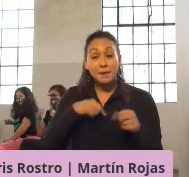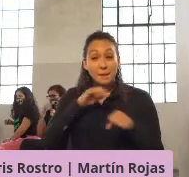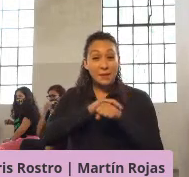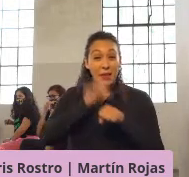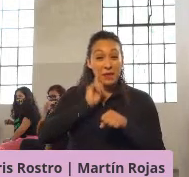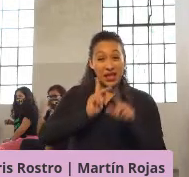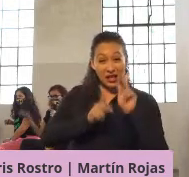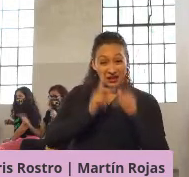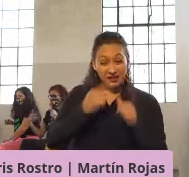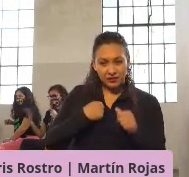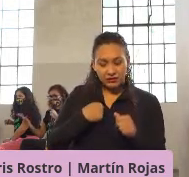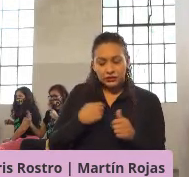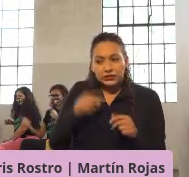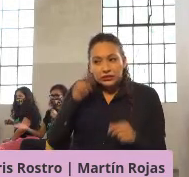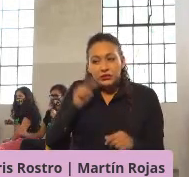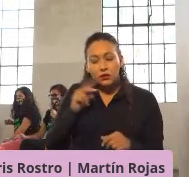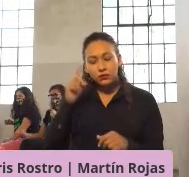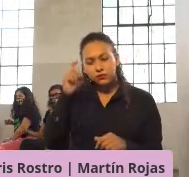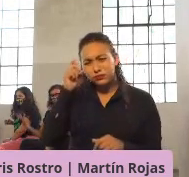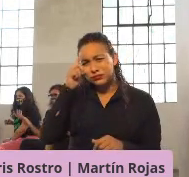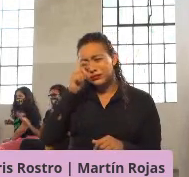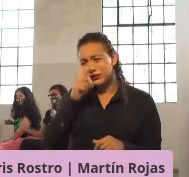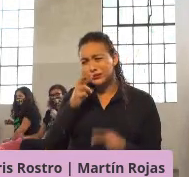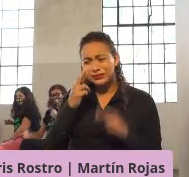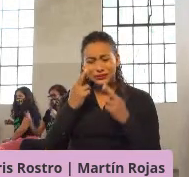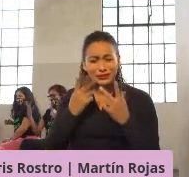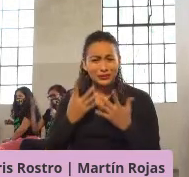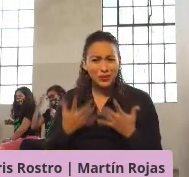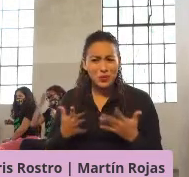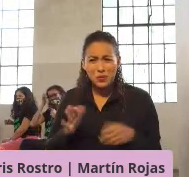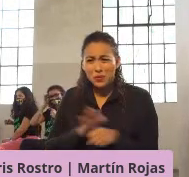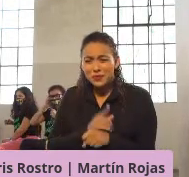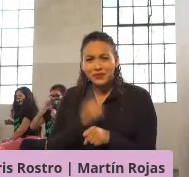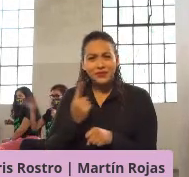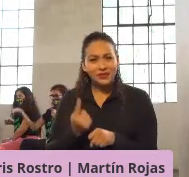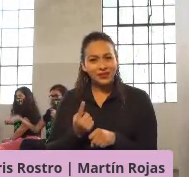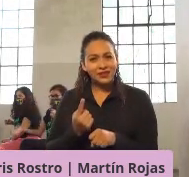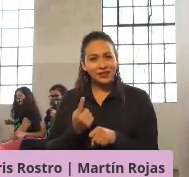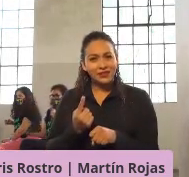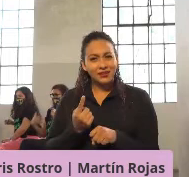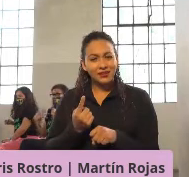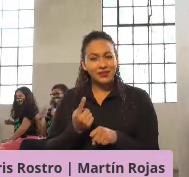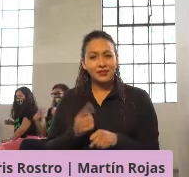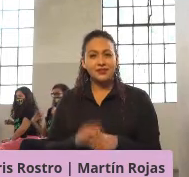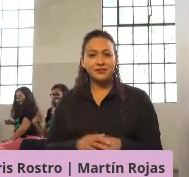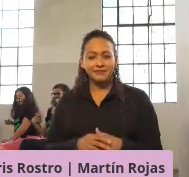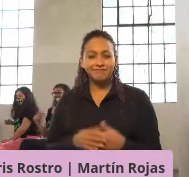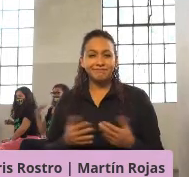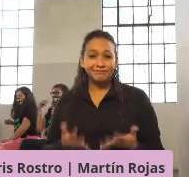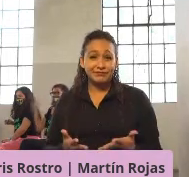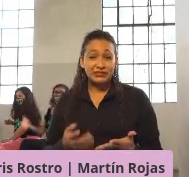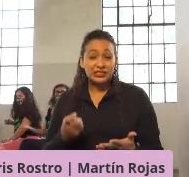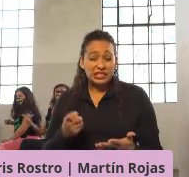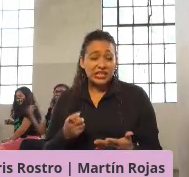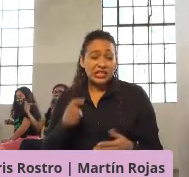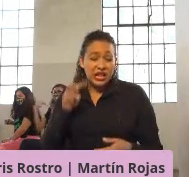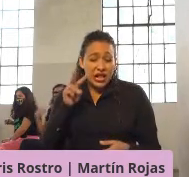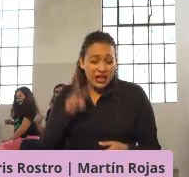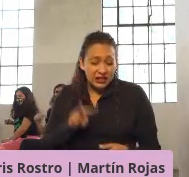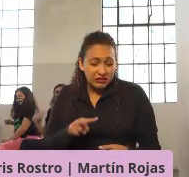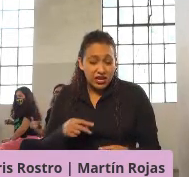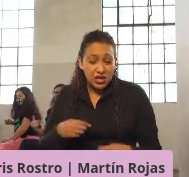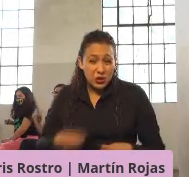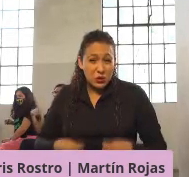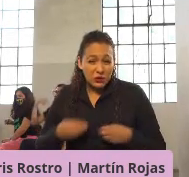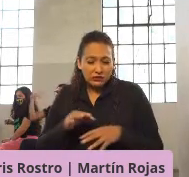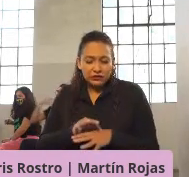conmigo el hecho hace como 15 años, así de man, acaban de matar, y yo así, ese momento a mí